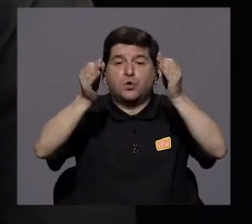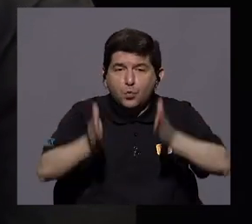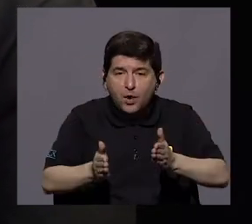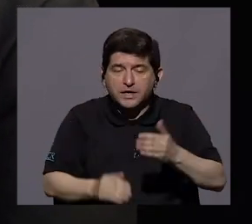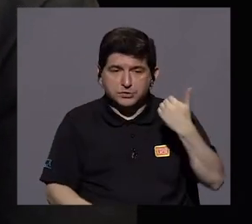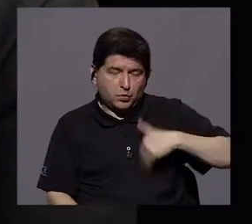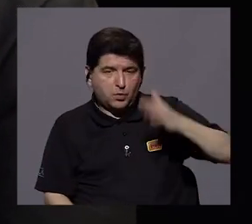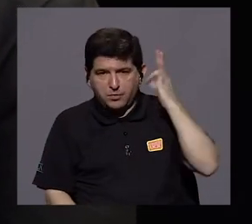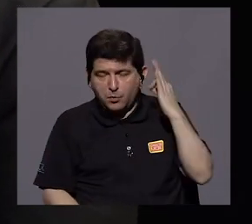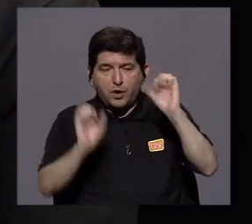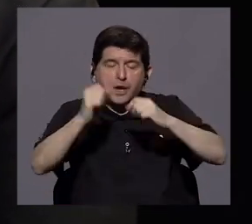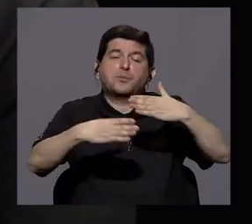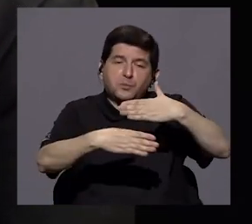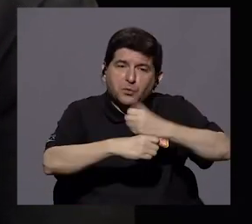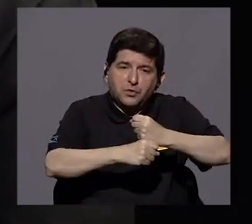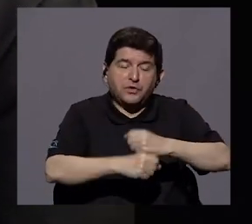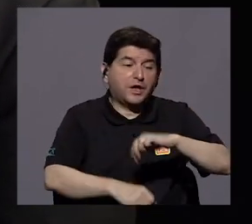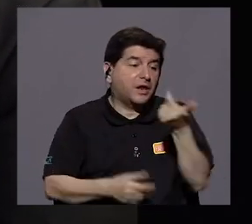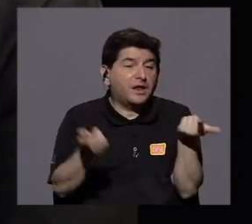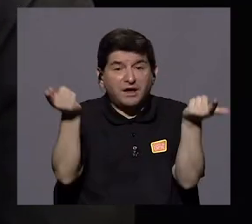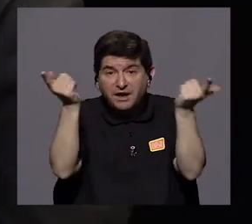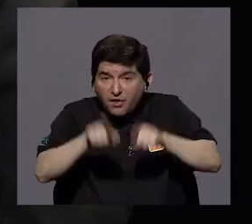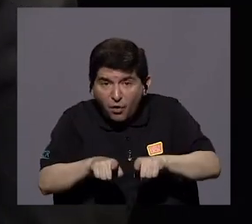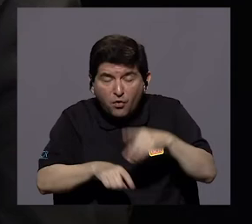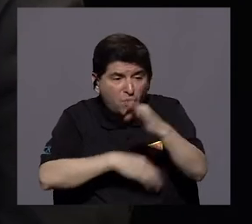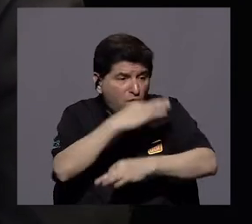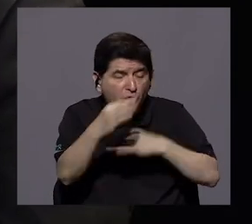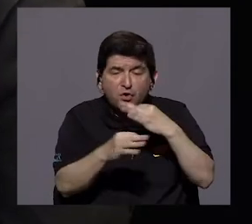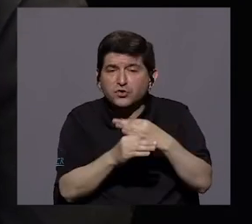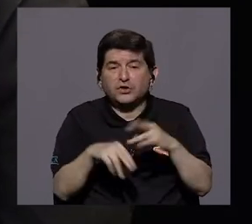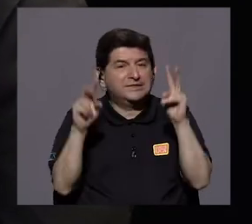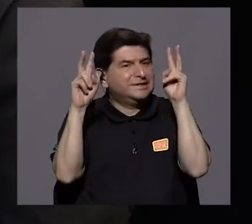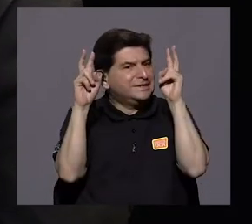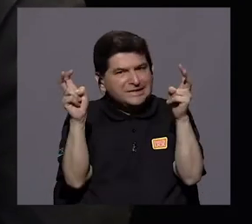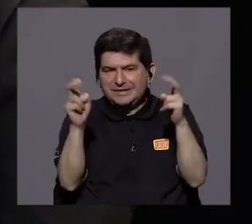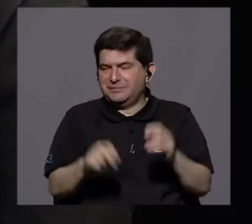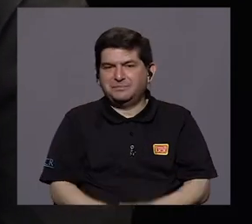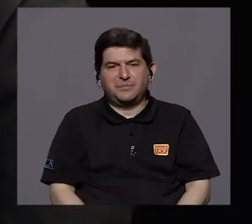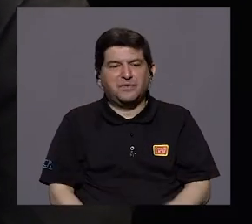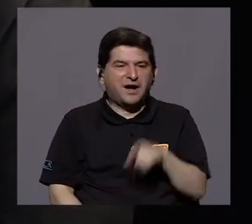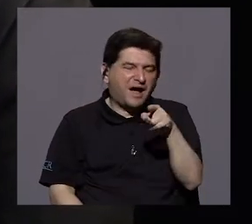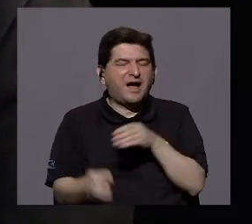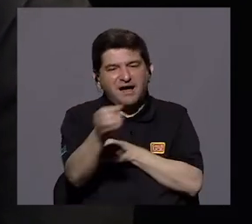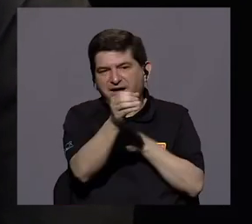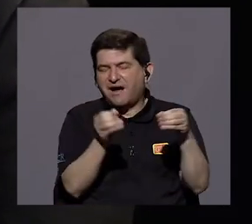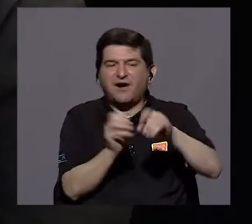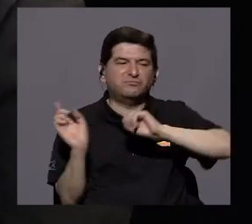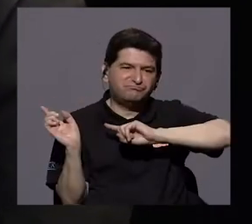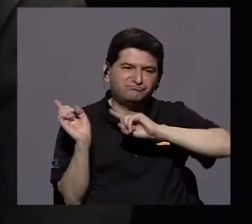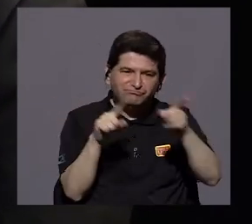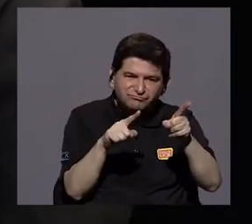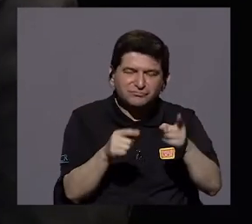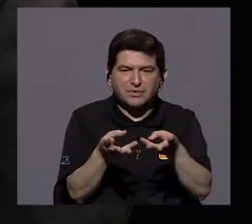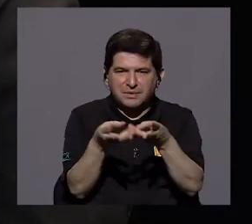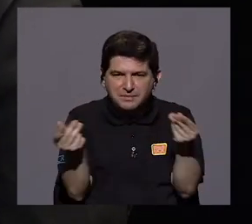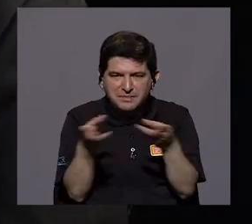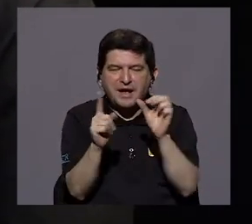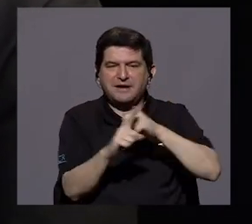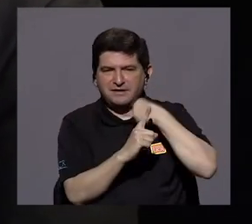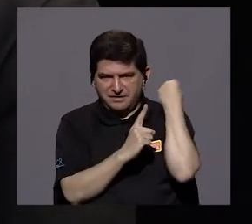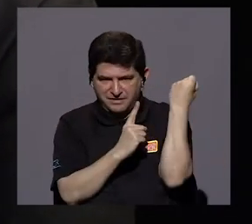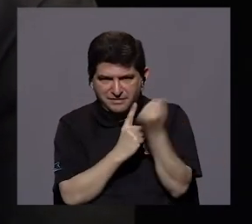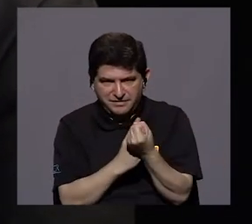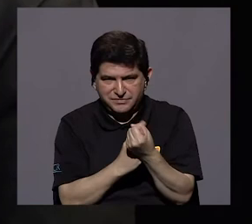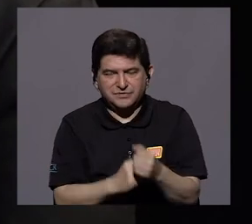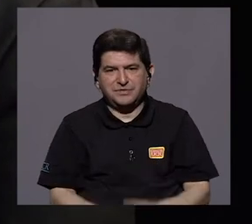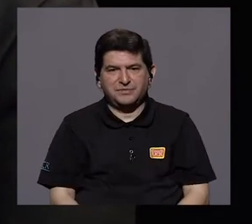jueza realizarlo. En otros casos, por el tipo de materia, tenían que estar en sus despachos resolviendo los